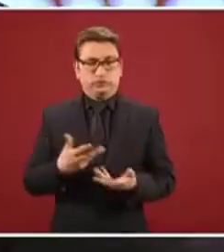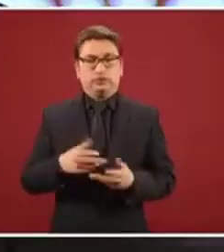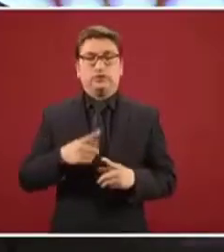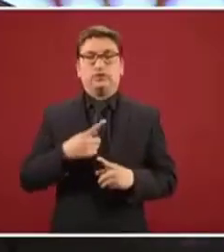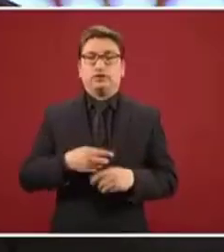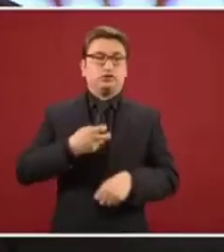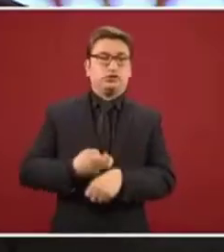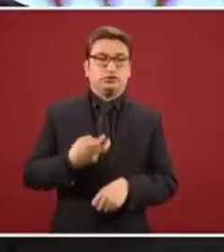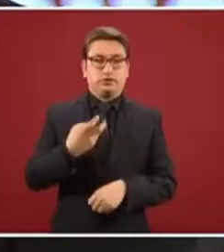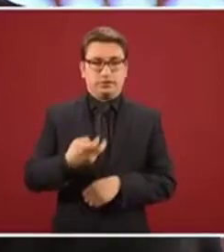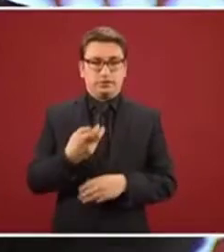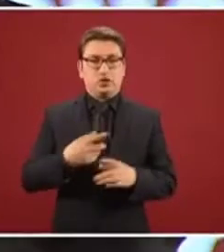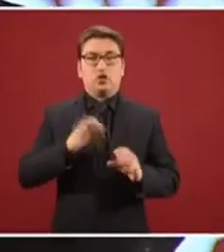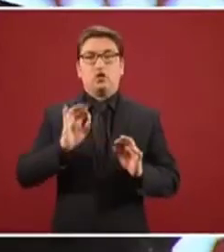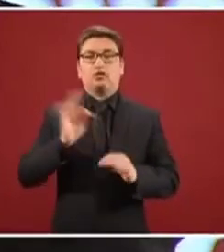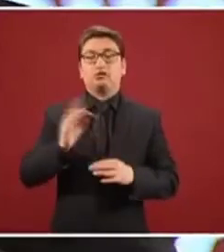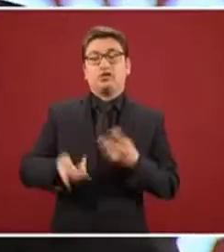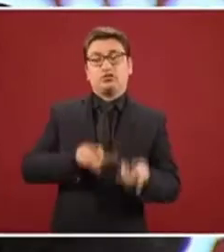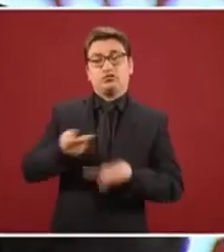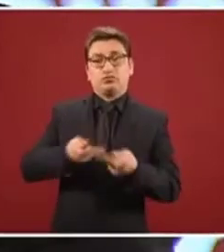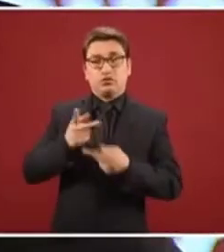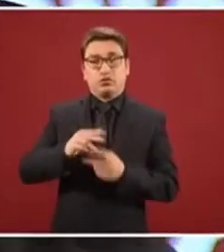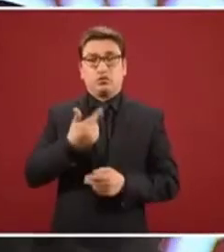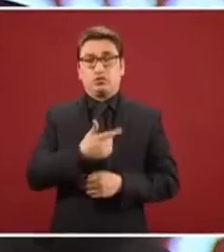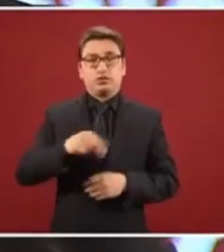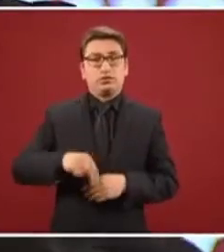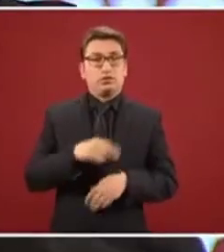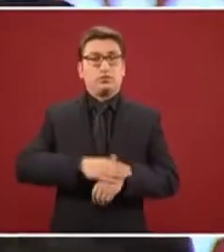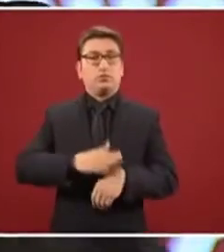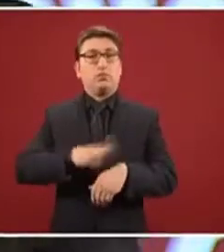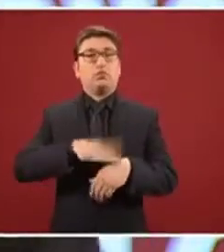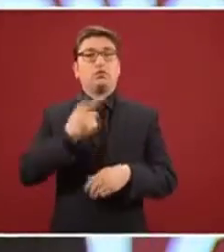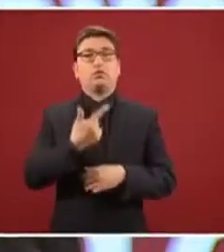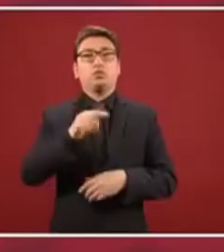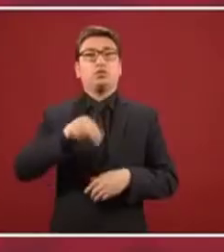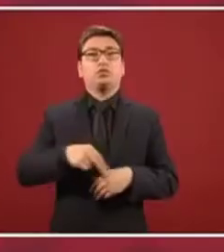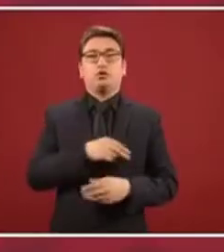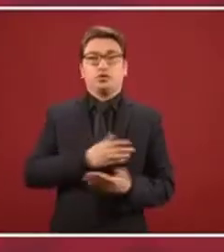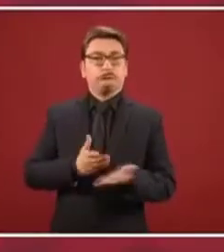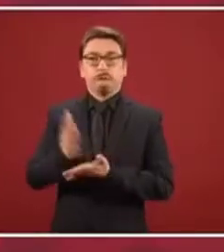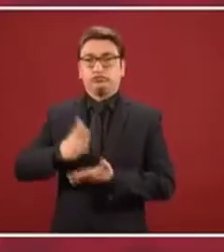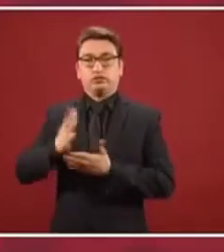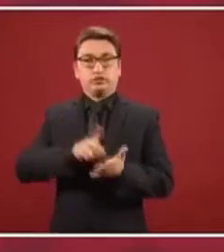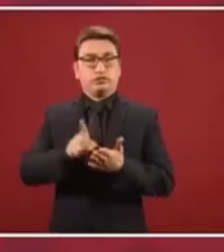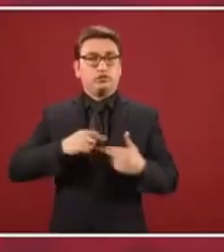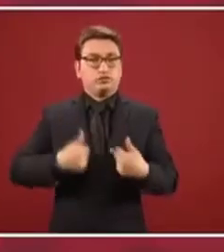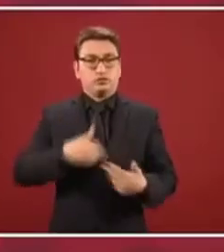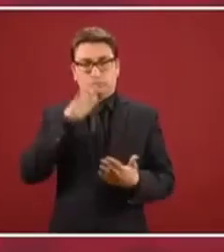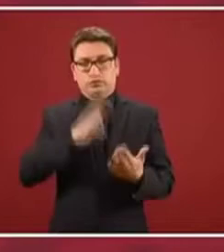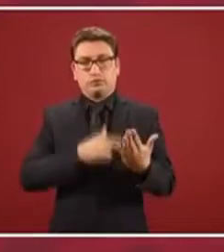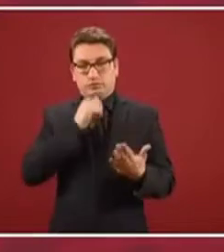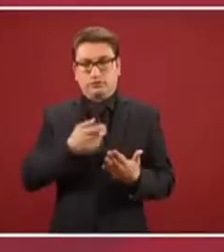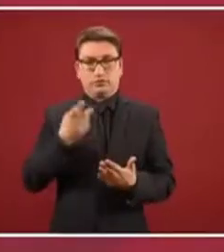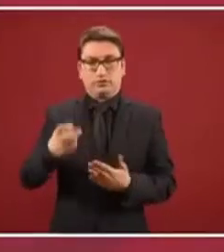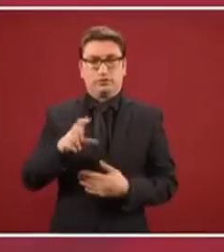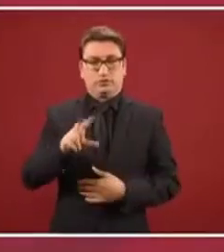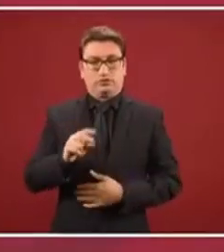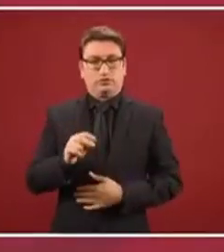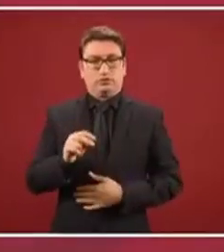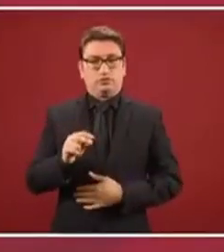Endurecer sería que tuviéramos un cuestionamiento a la Guardia Nacional por su estuviese violando derechos humanos. Eso no está ocurriendo,